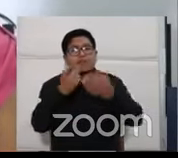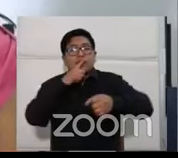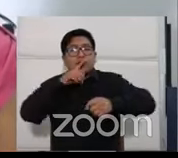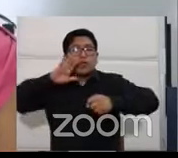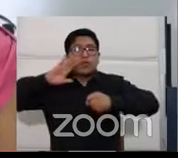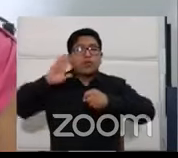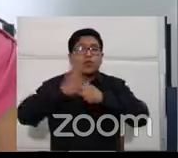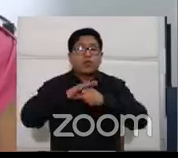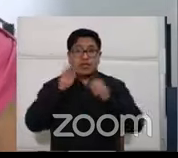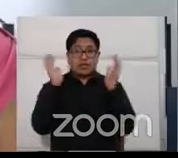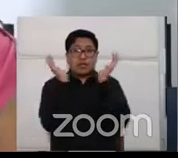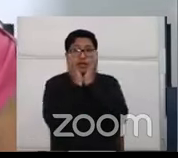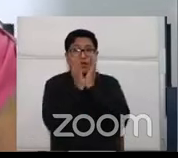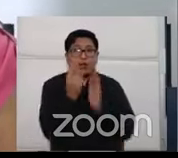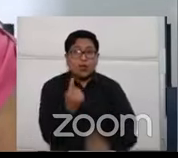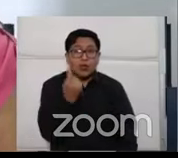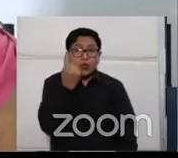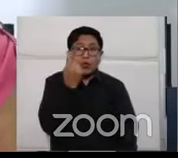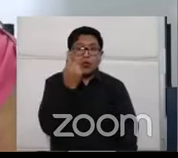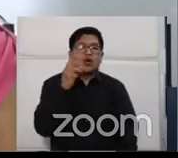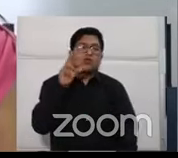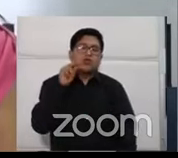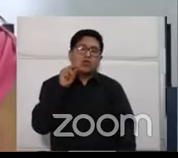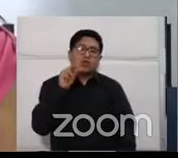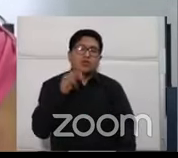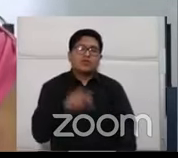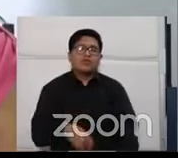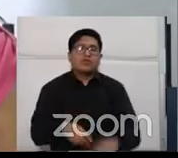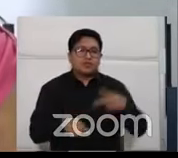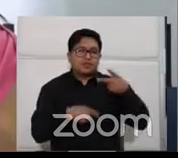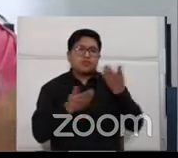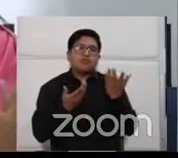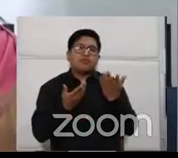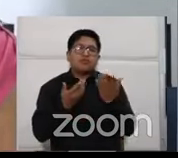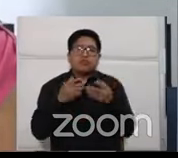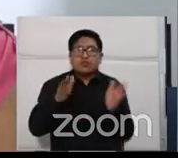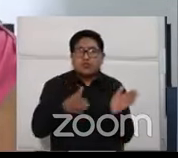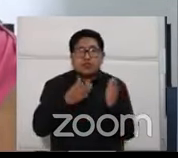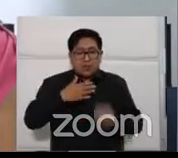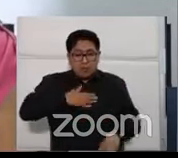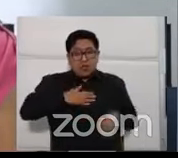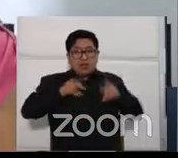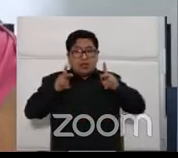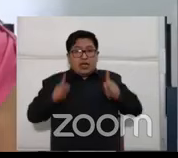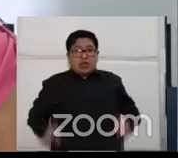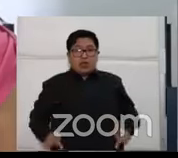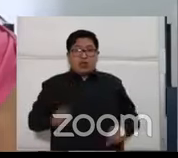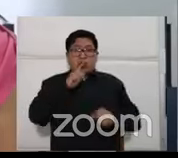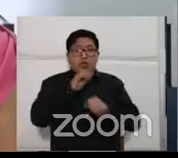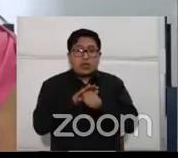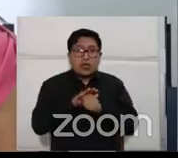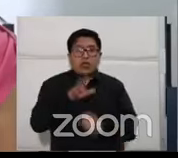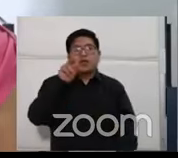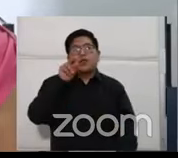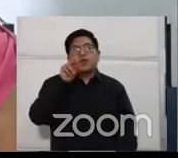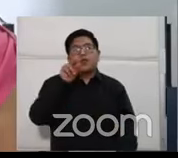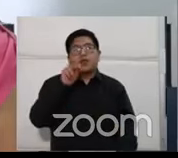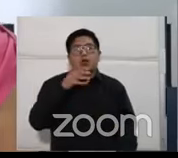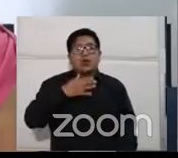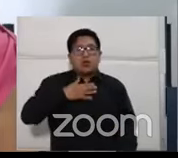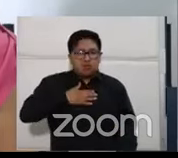la institución de la defensoría del pueblo no solo de la defensora del pueblo sino de una defensora de derechos